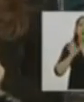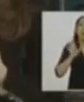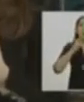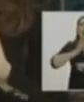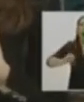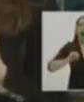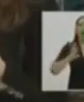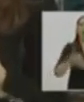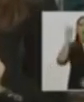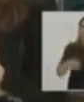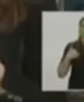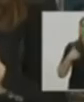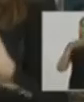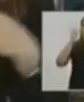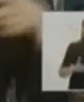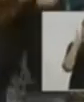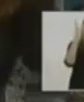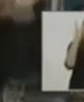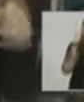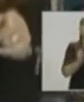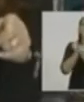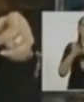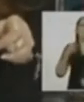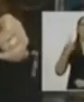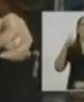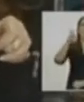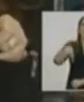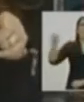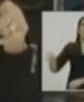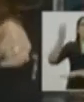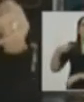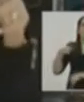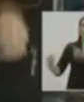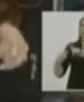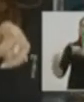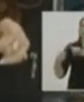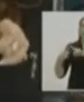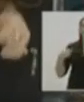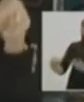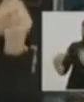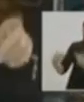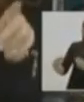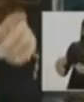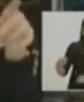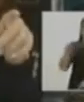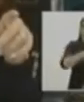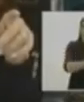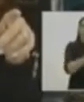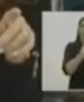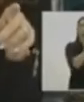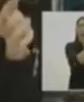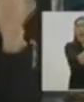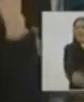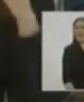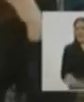hemos presentado la documentación en la última causa, que es la de los sauces, sí, que demuestra, entre otras cosas, por ejemplo,